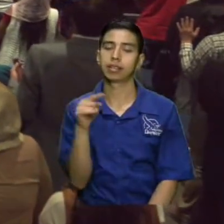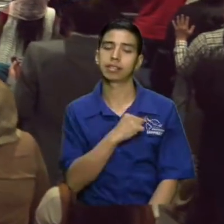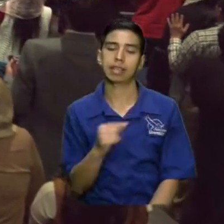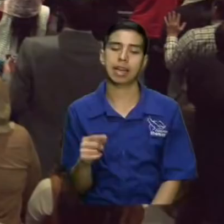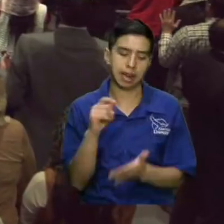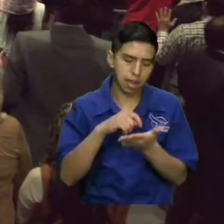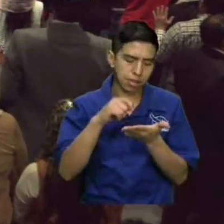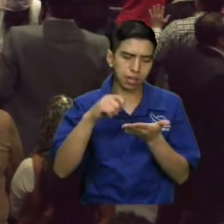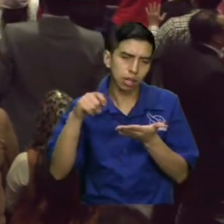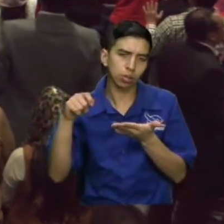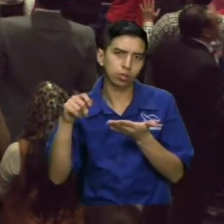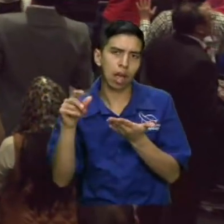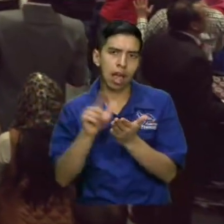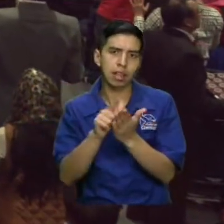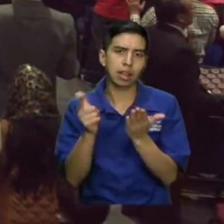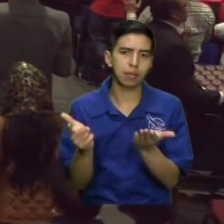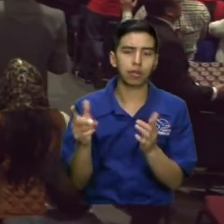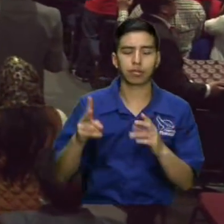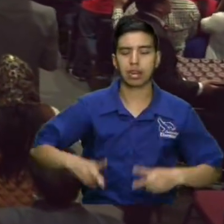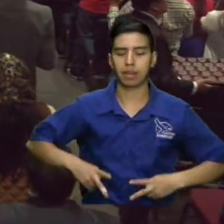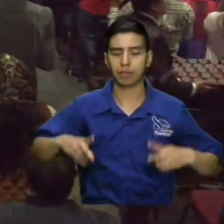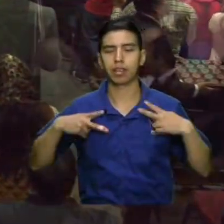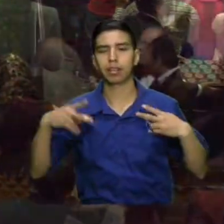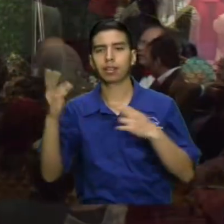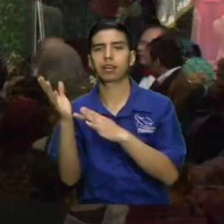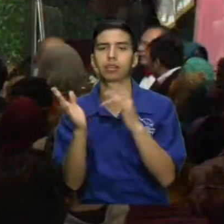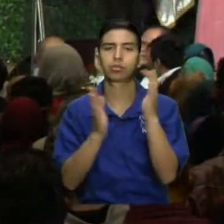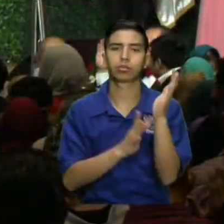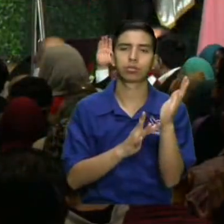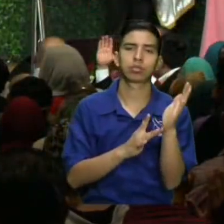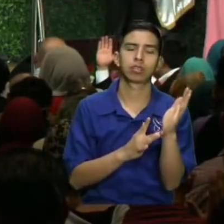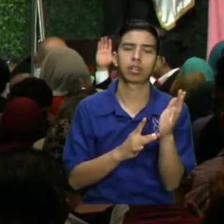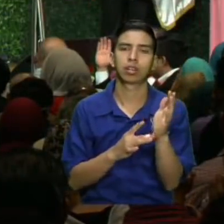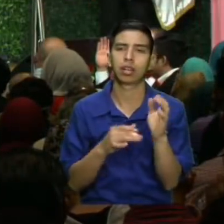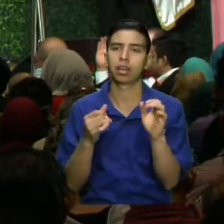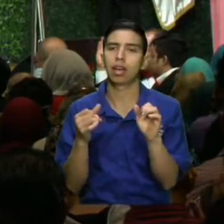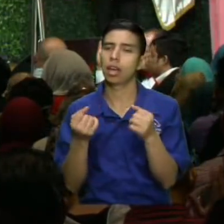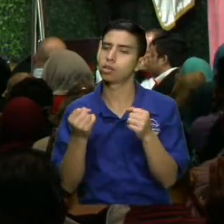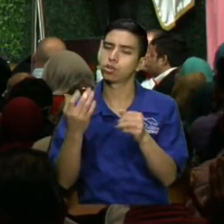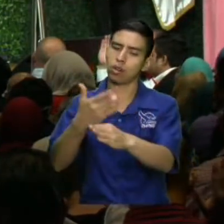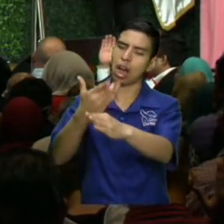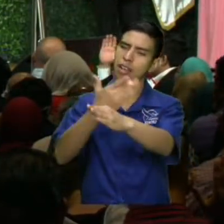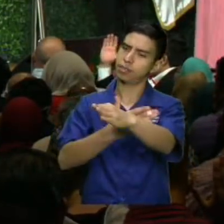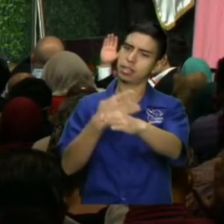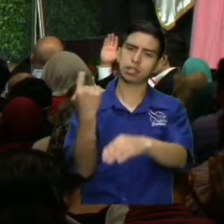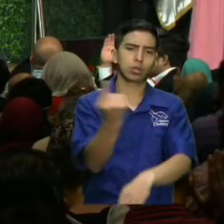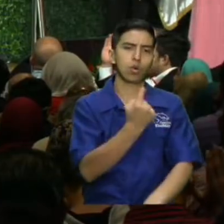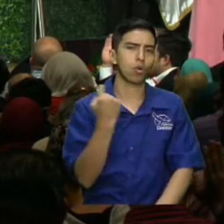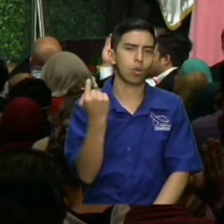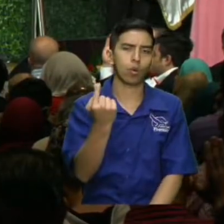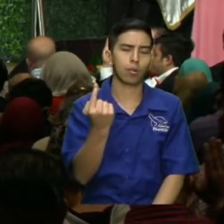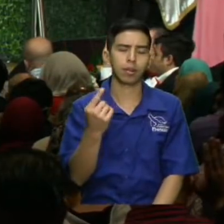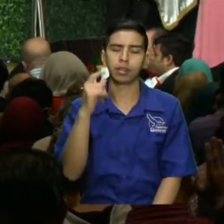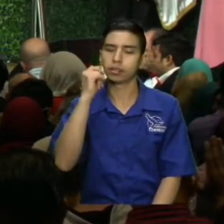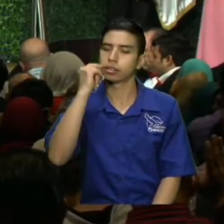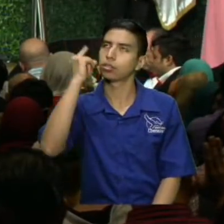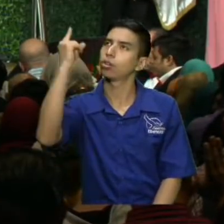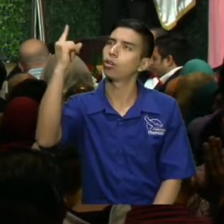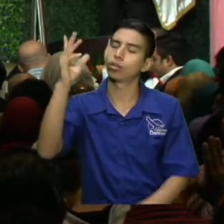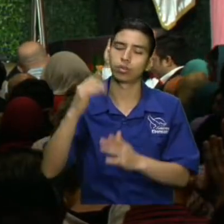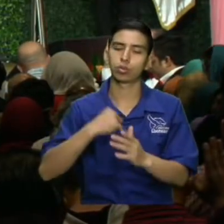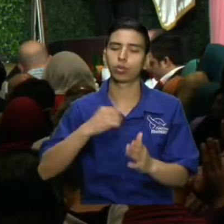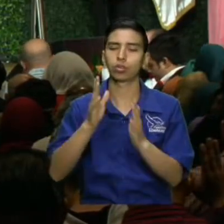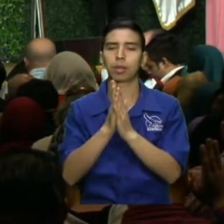en el libro de la vida del Cordero, que fue inmolado desde antes de la fundación del mundo. Te pido, Señor, que